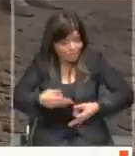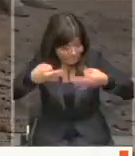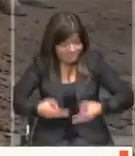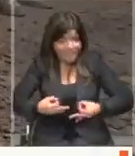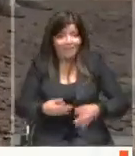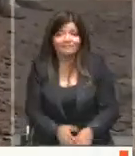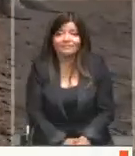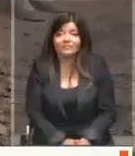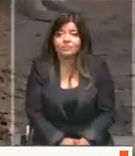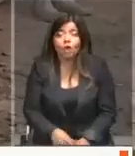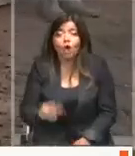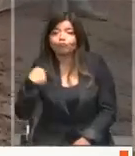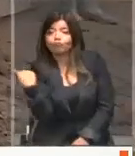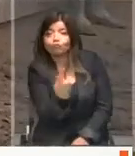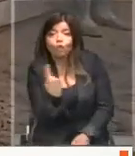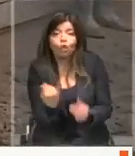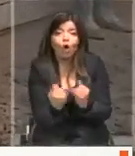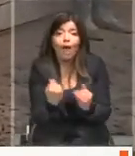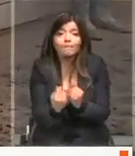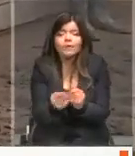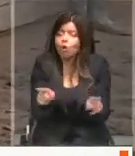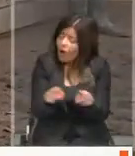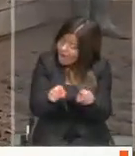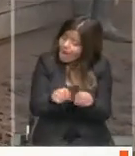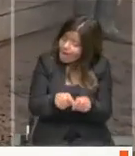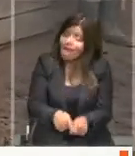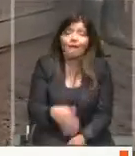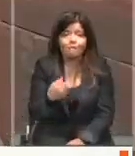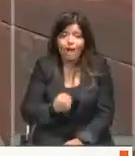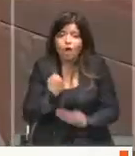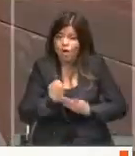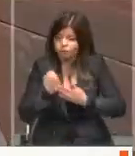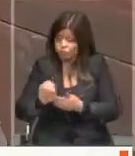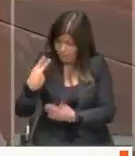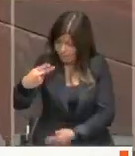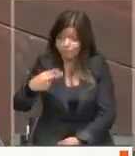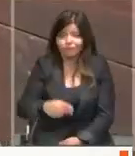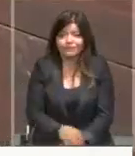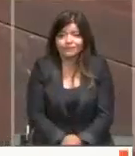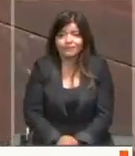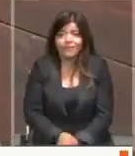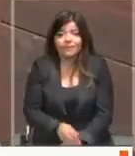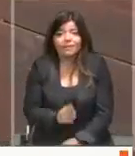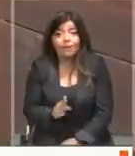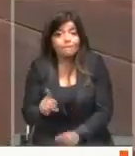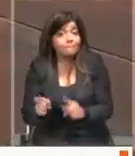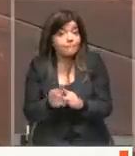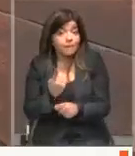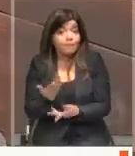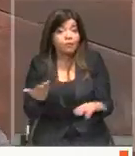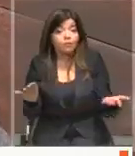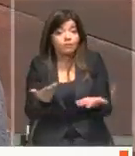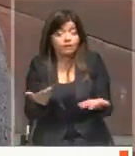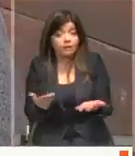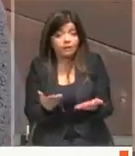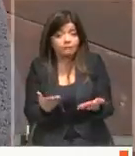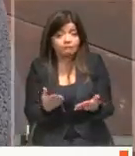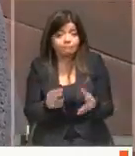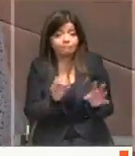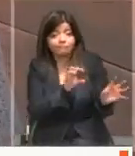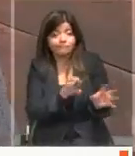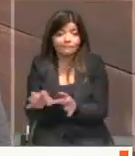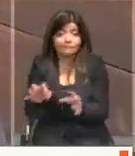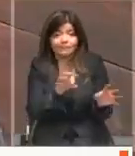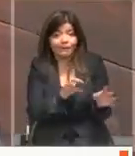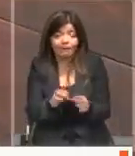circunstancias. Y aquí somos todos amigos, hermanos, y estamos ayudando al hombre. Para seguir hay que primero que nada sacar un montón de barro que tenemos, no